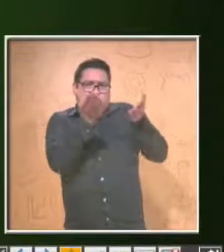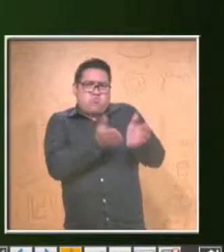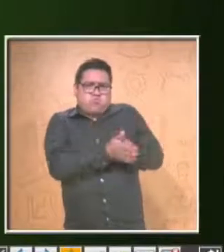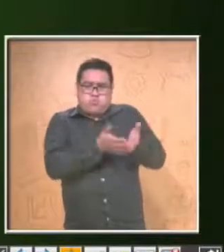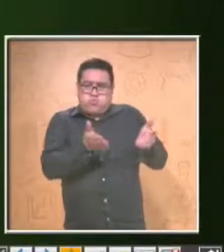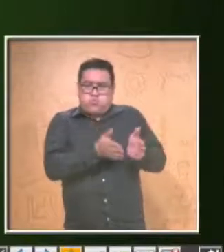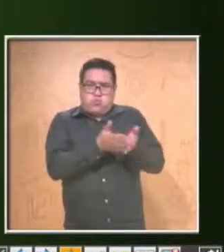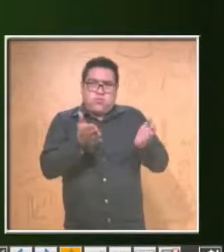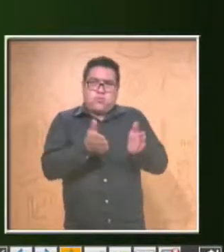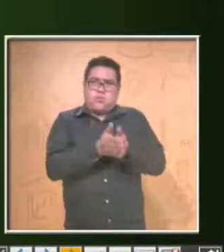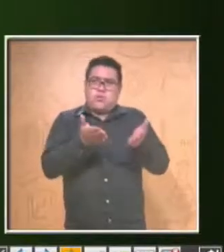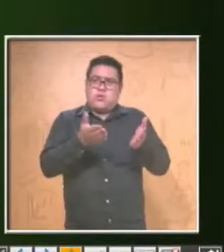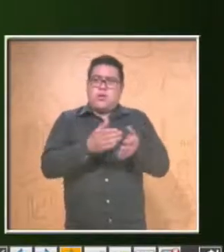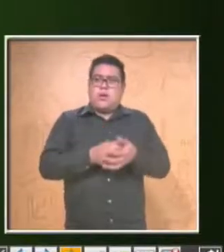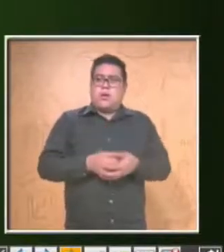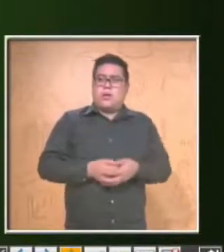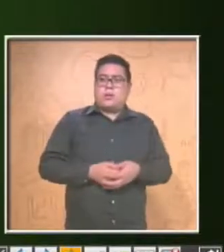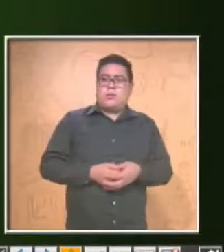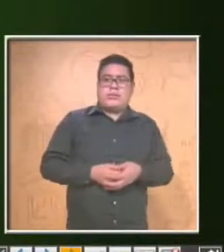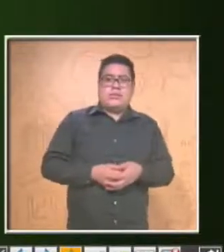Francis Diderot, cuando él